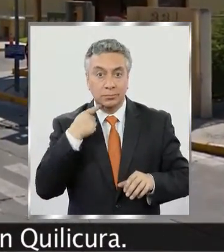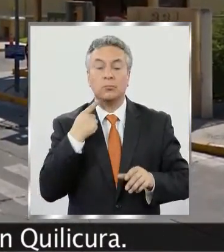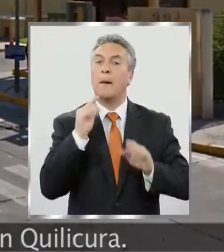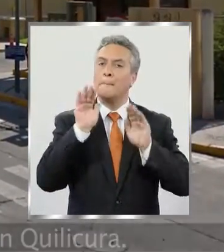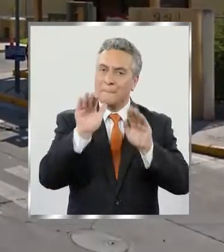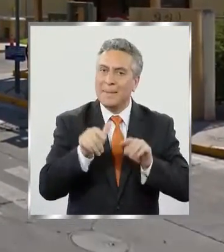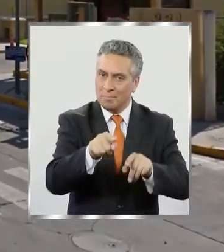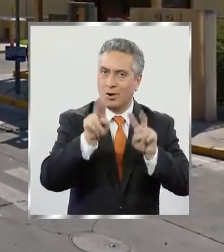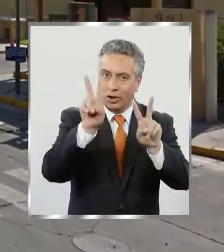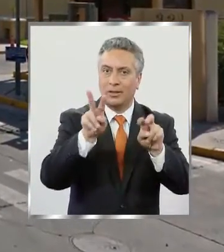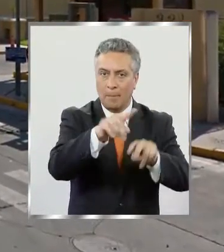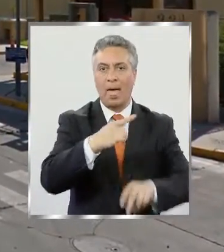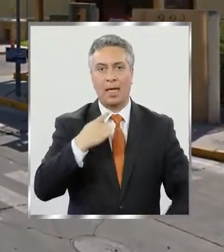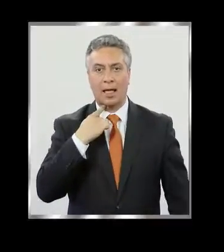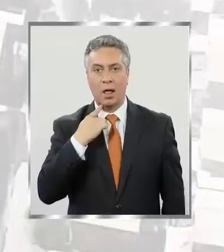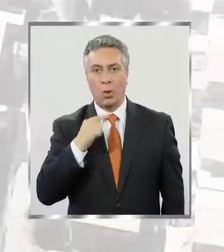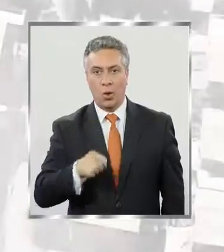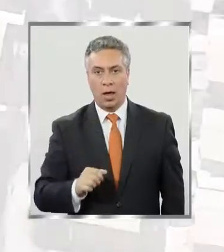Quilicura.